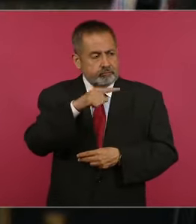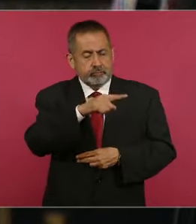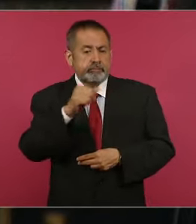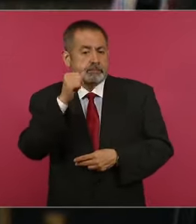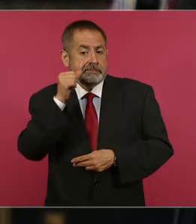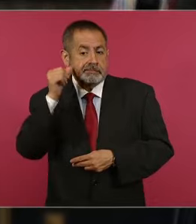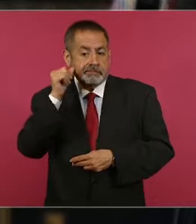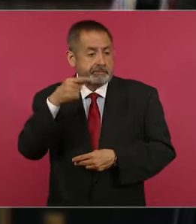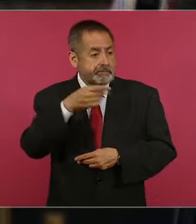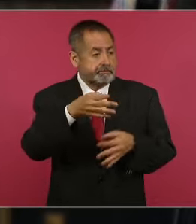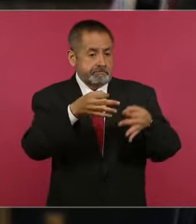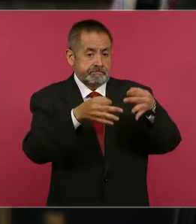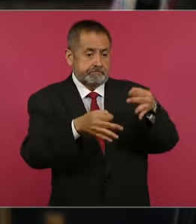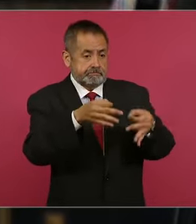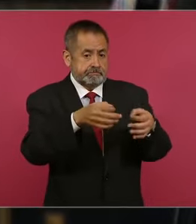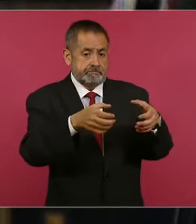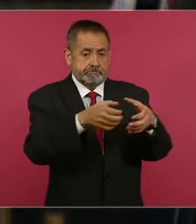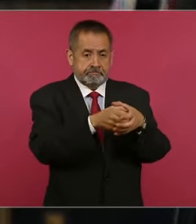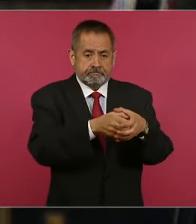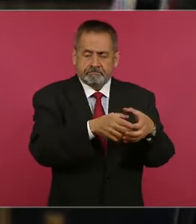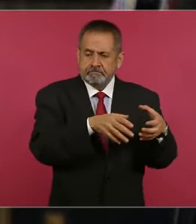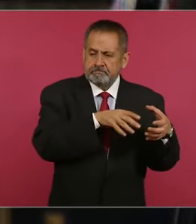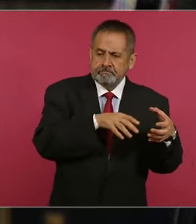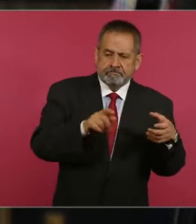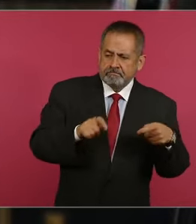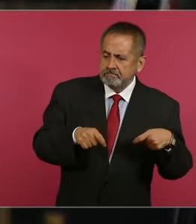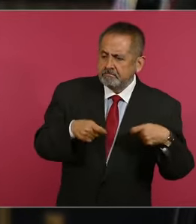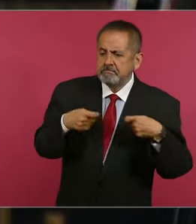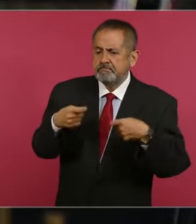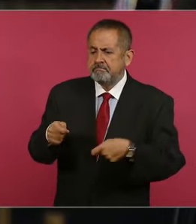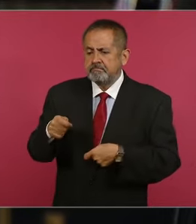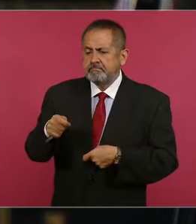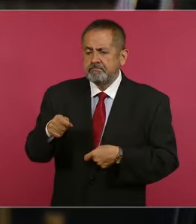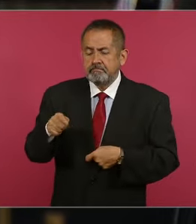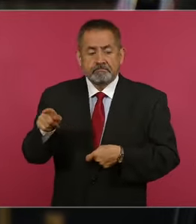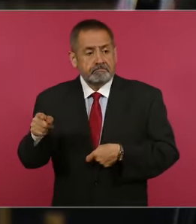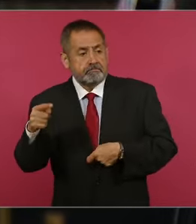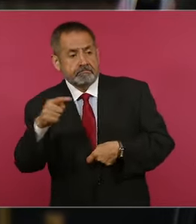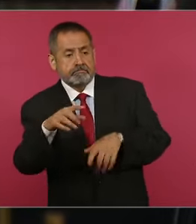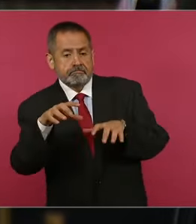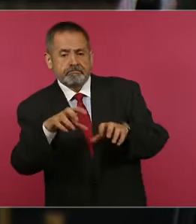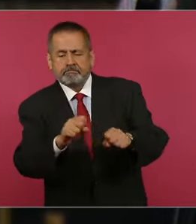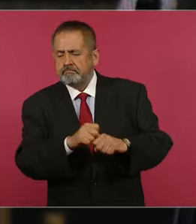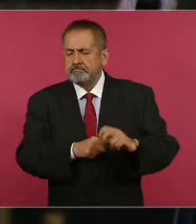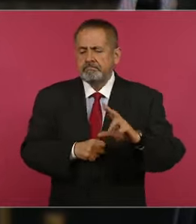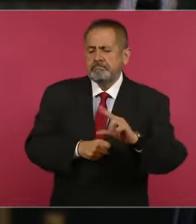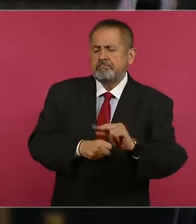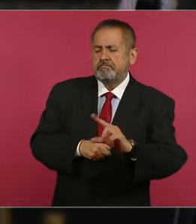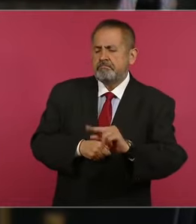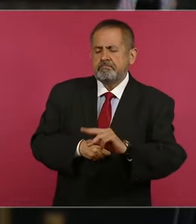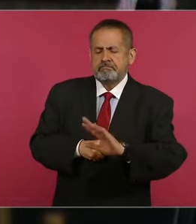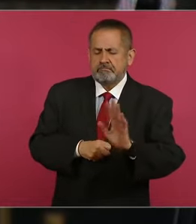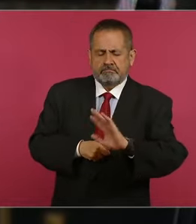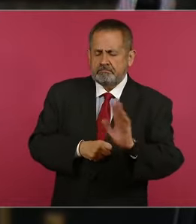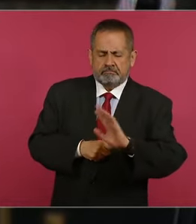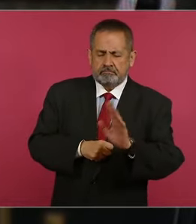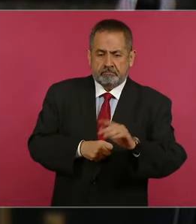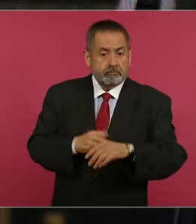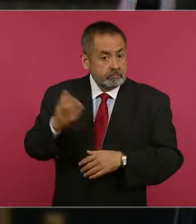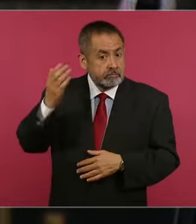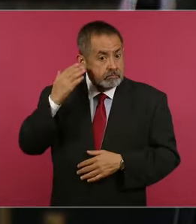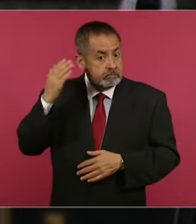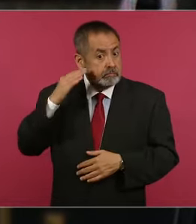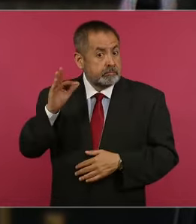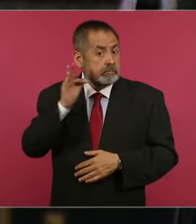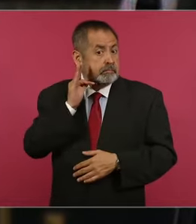un tribunal colegiado negó la orden de aprehensión que la Fiscalía General de la República había obtenido